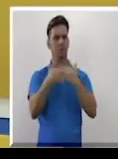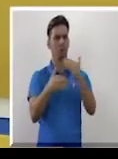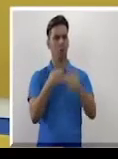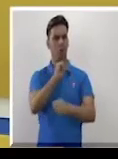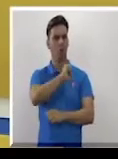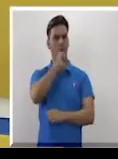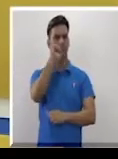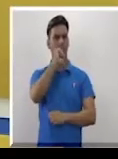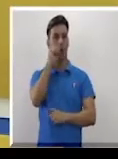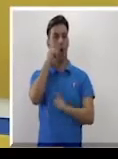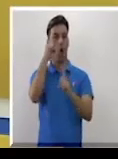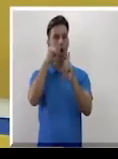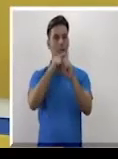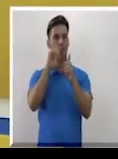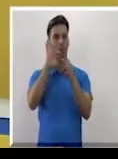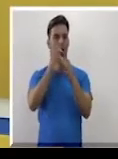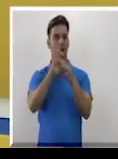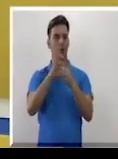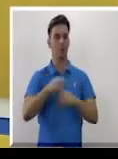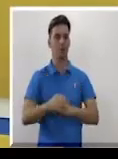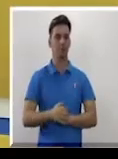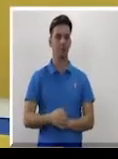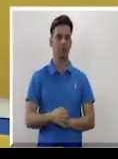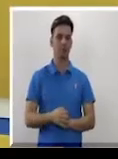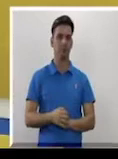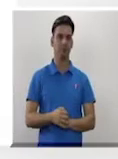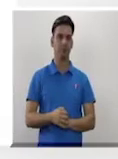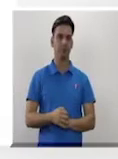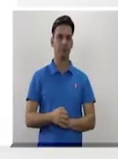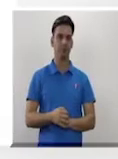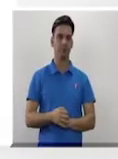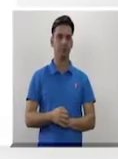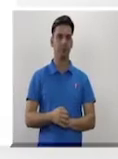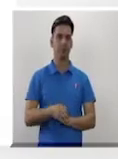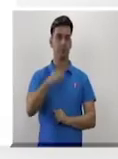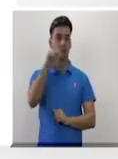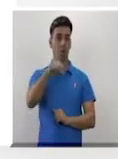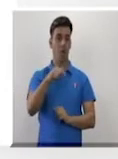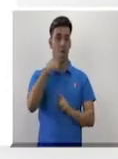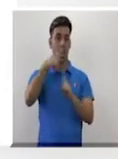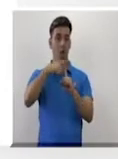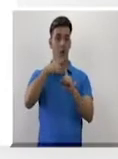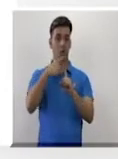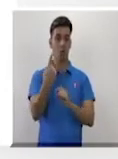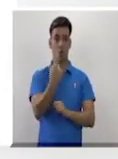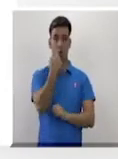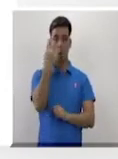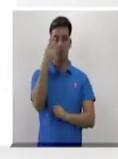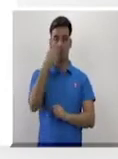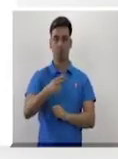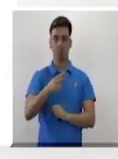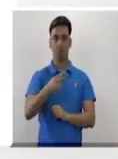grado. Nuestro primer ejercicio es el 5 de la página